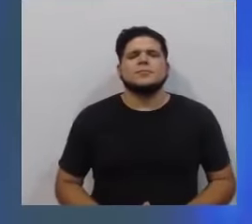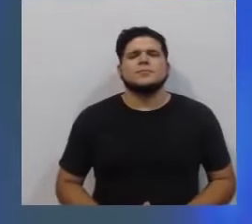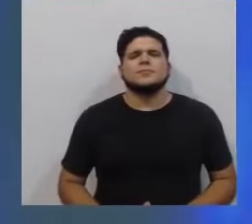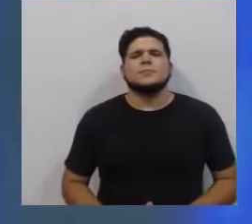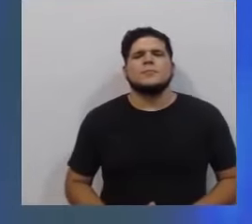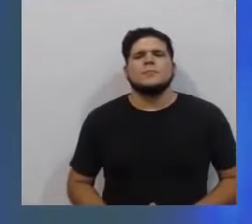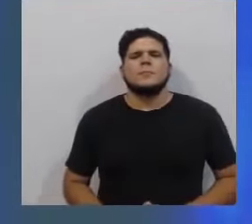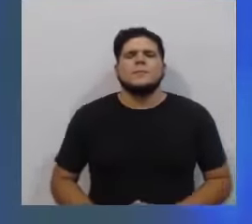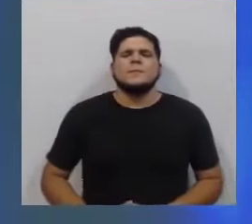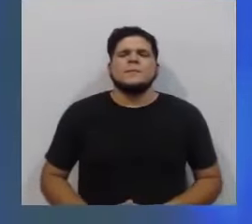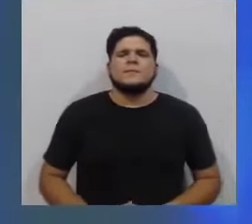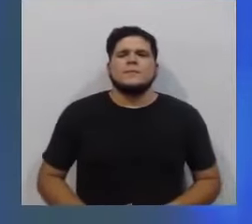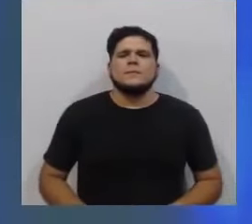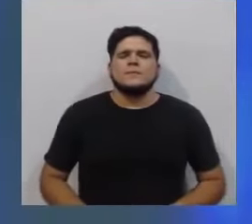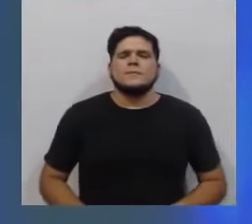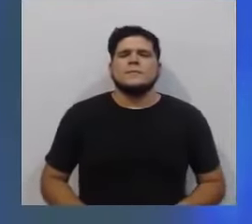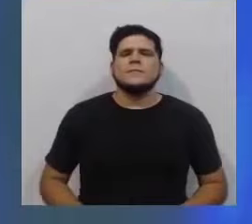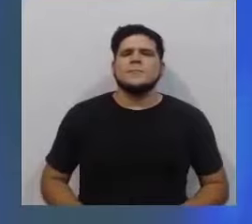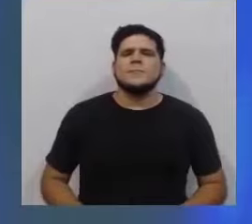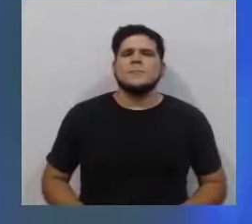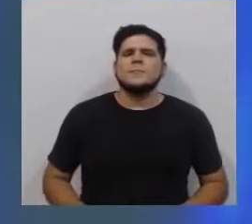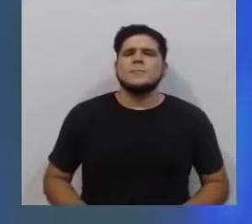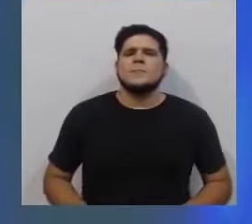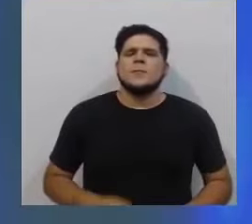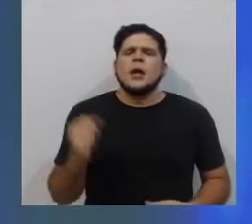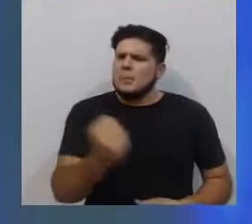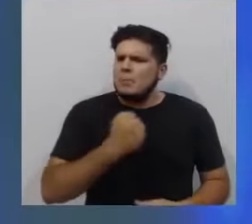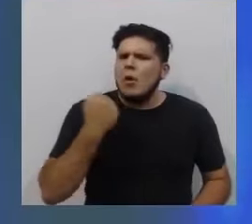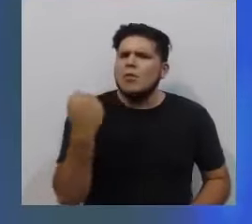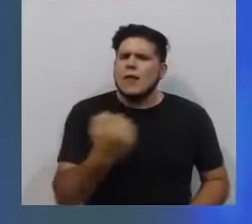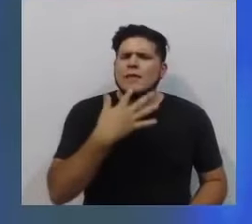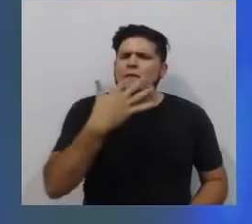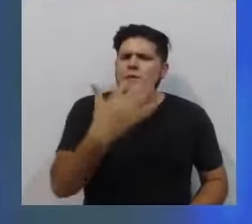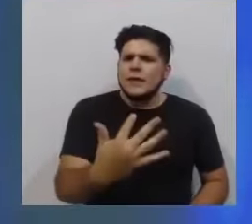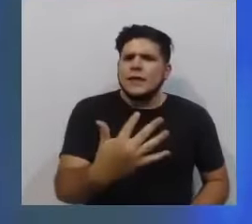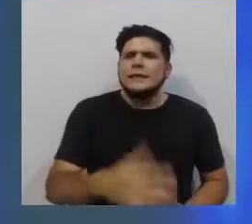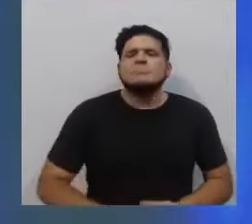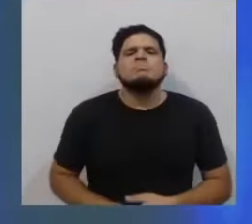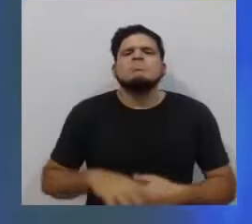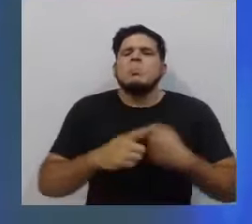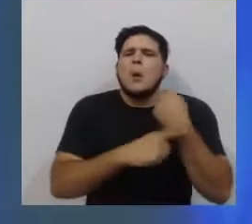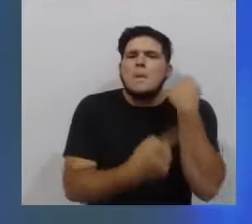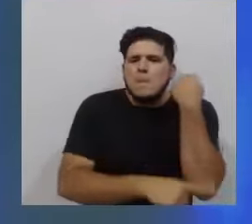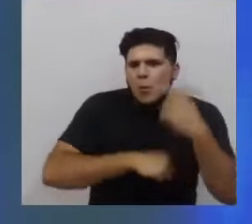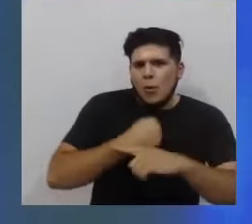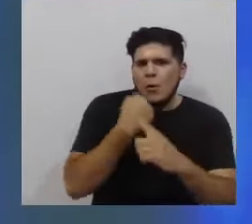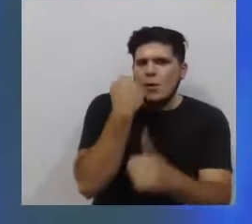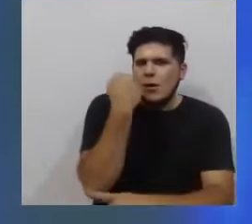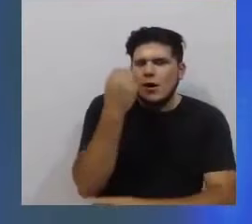dios también está en mi vida y enlace la gran declaración y esa gran declaración de jeremías